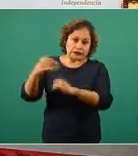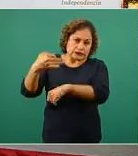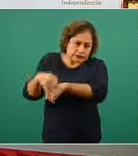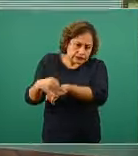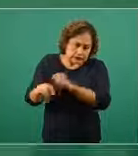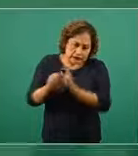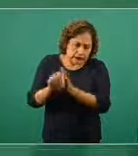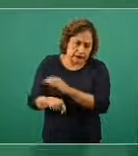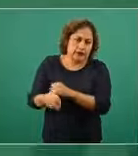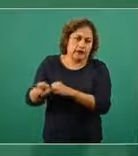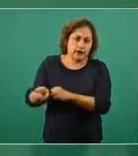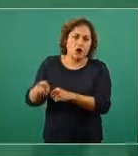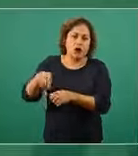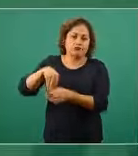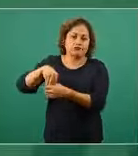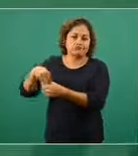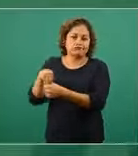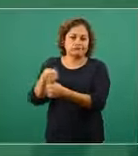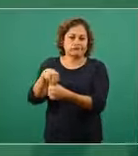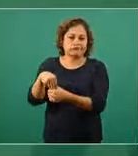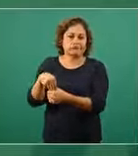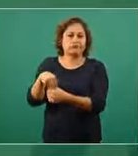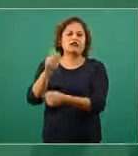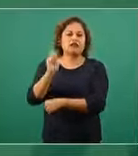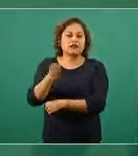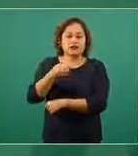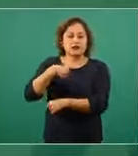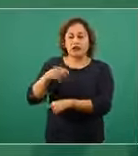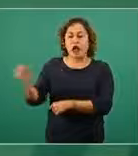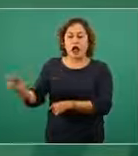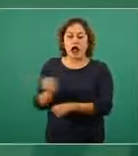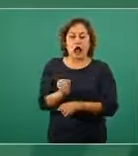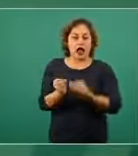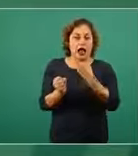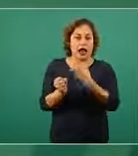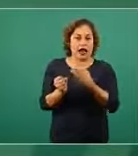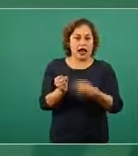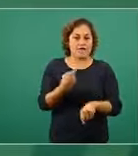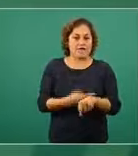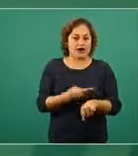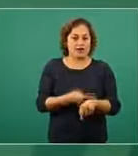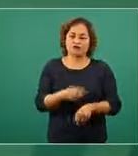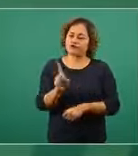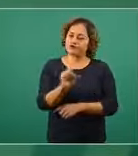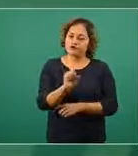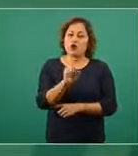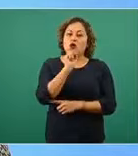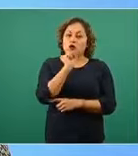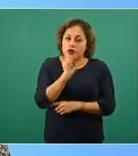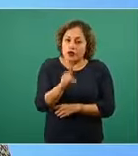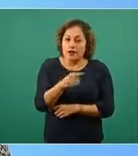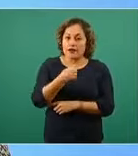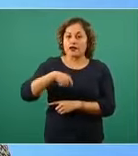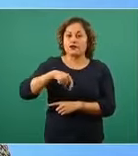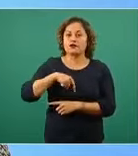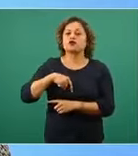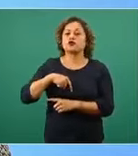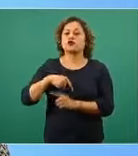ejemplo, no únicamente identificamos al caso, sino que hacemos como nuestro lineamiento marca en